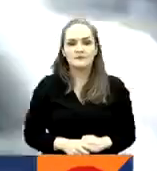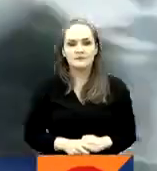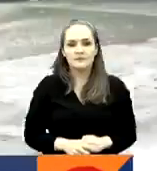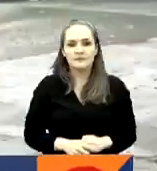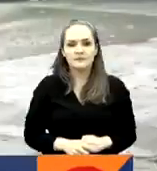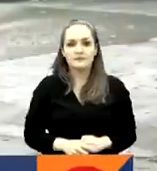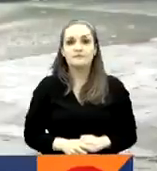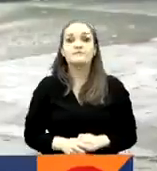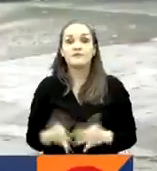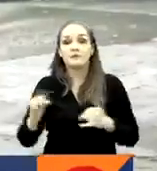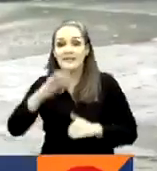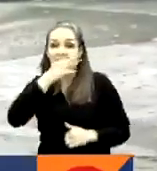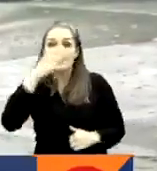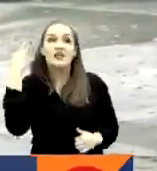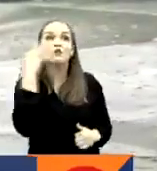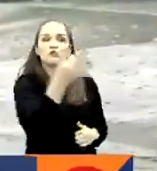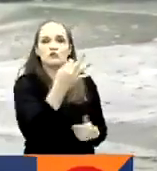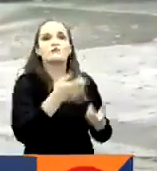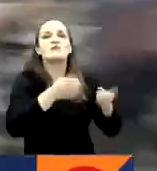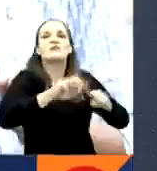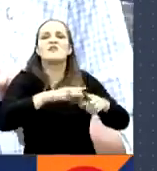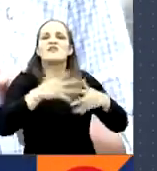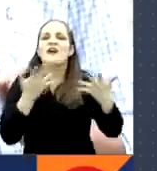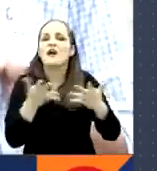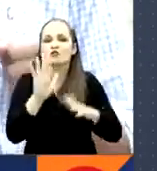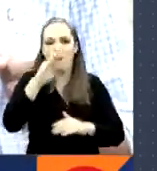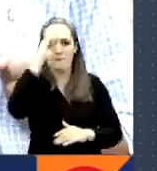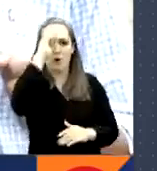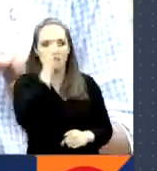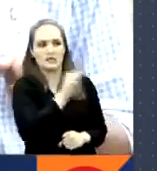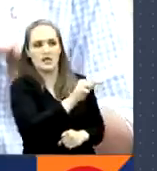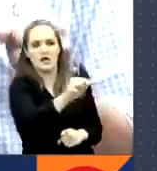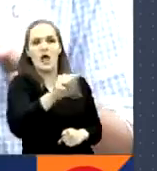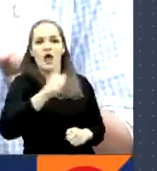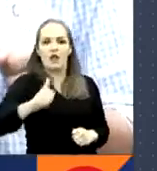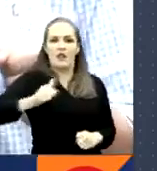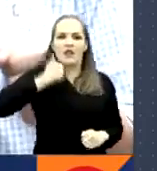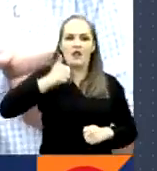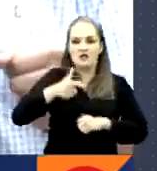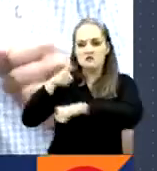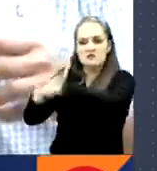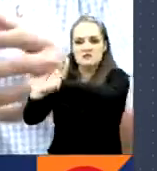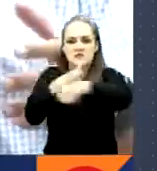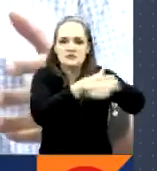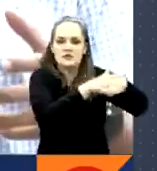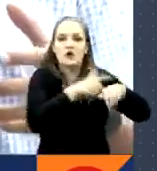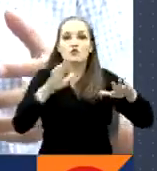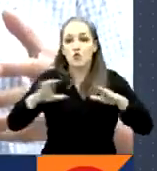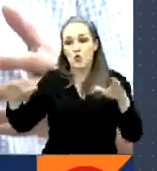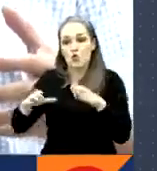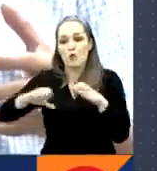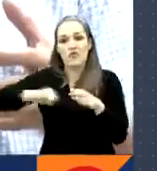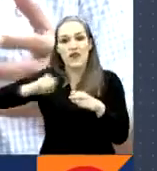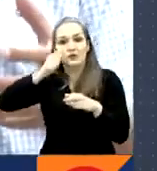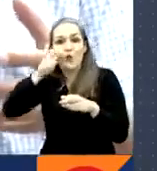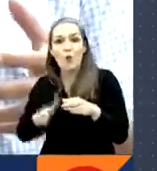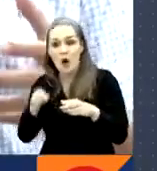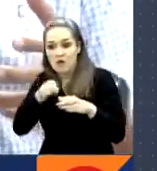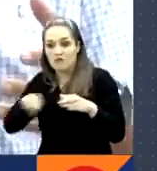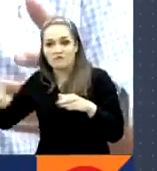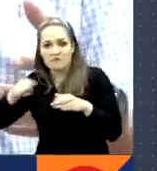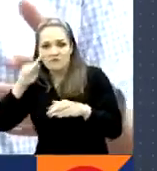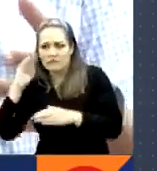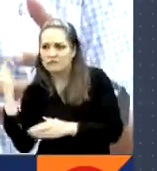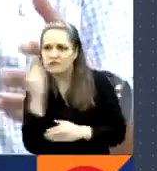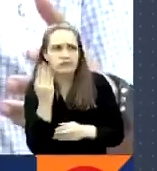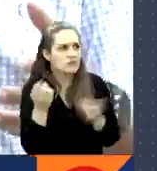También hay denuncias penales contra miembros de la policía por abuso de autoridad a integrantes de derechos humanos que estaban en ese momento tratando